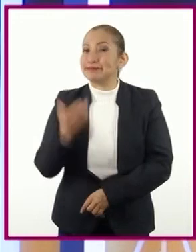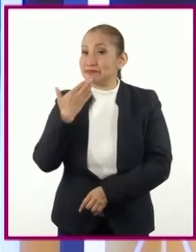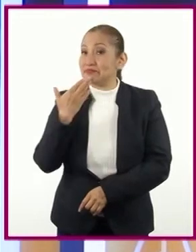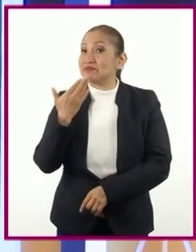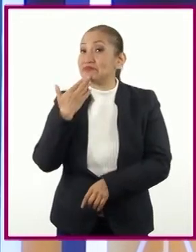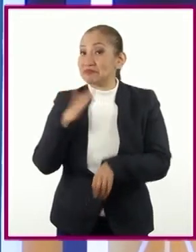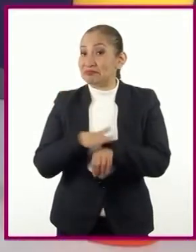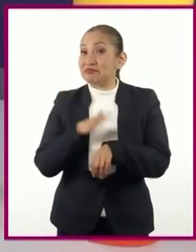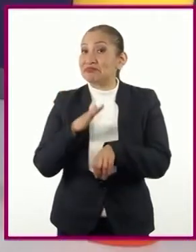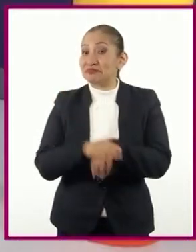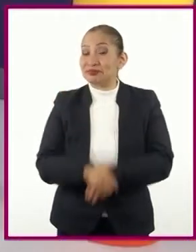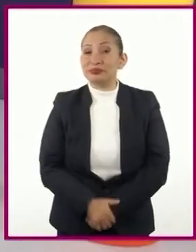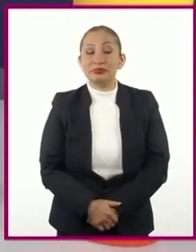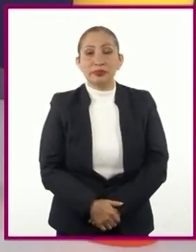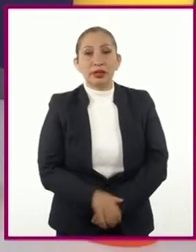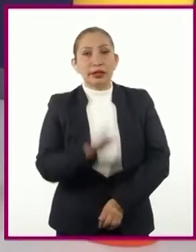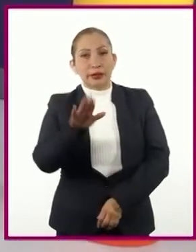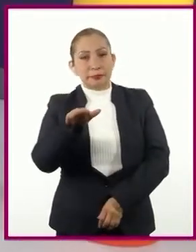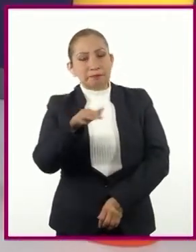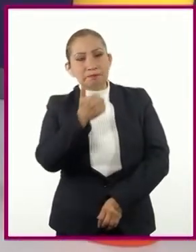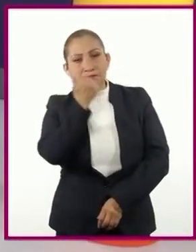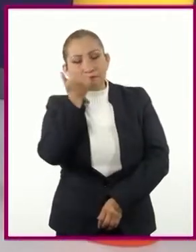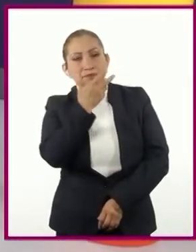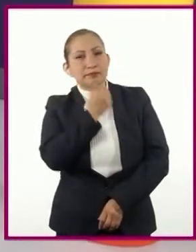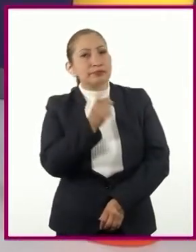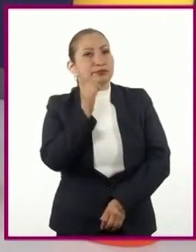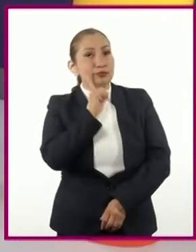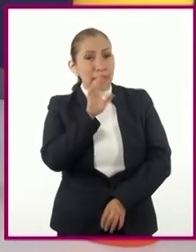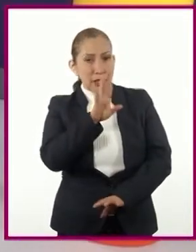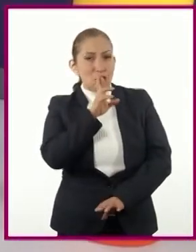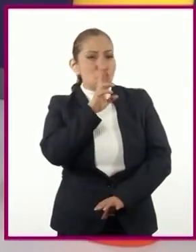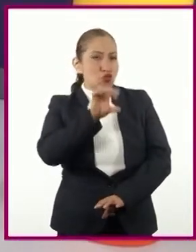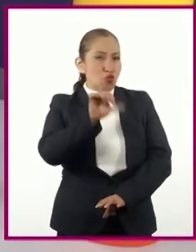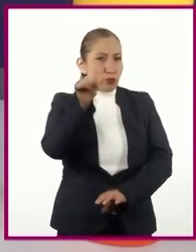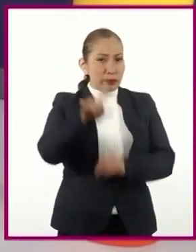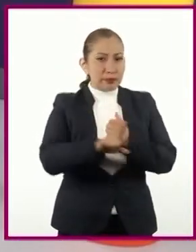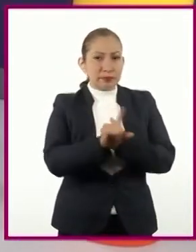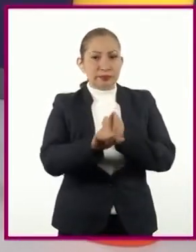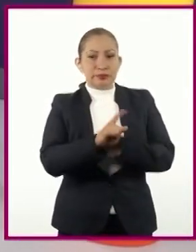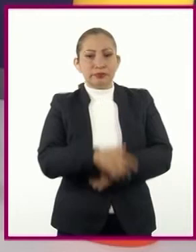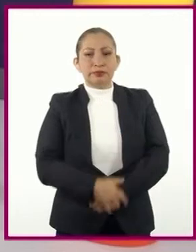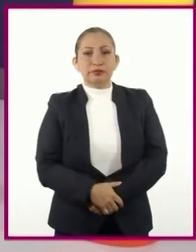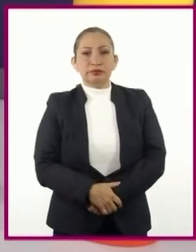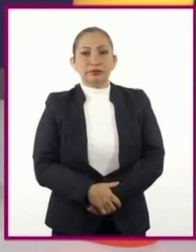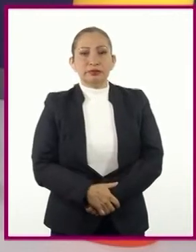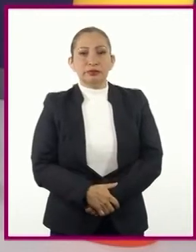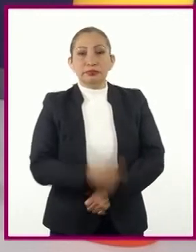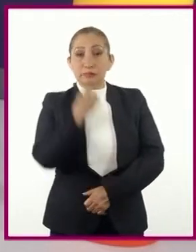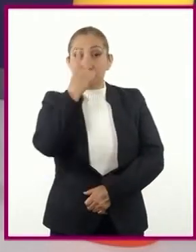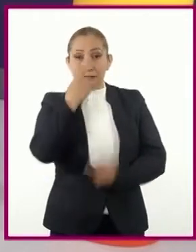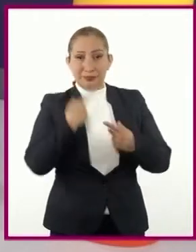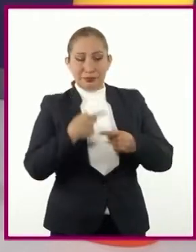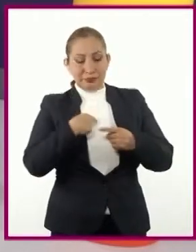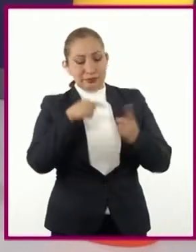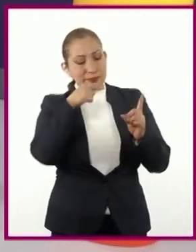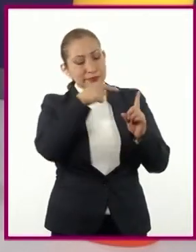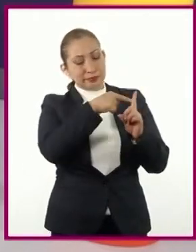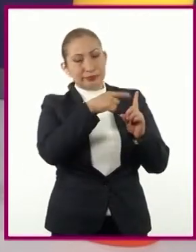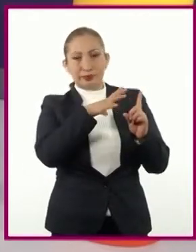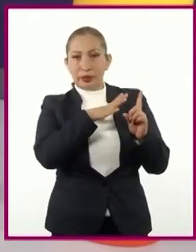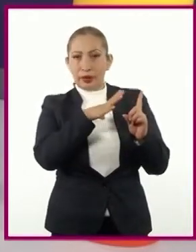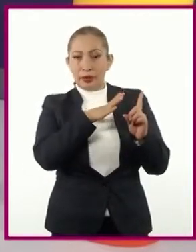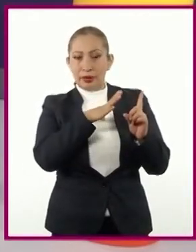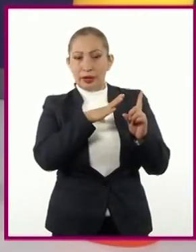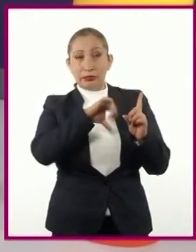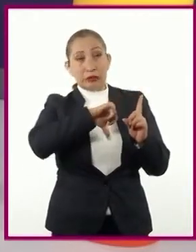Excelente, Leslie. Alumnas y alumnos, resolvamos otro problema. Una persona se encontraba